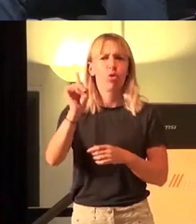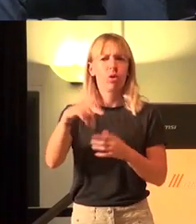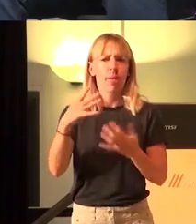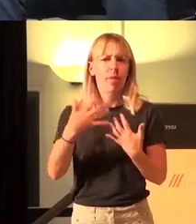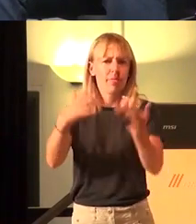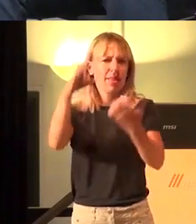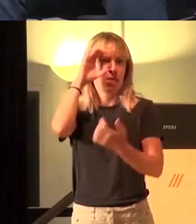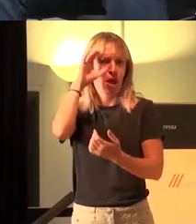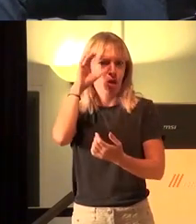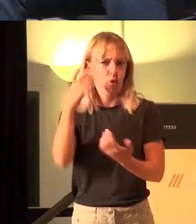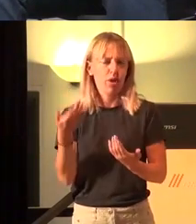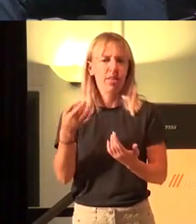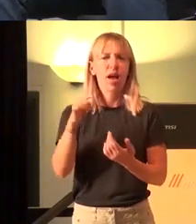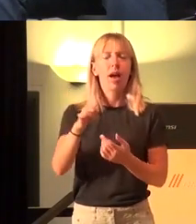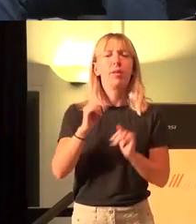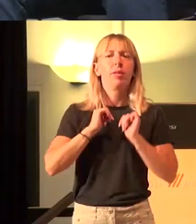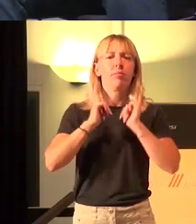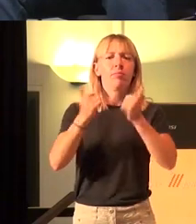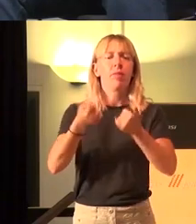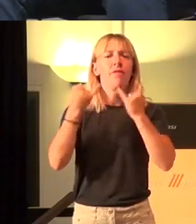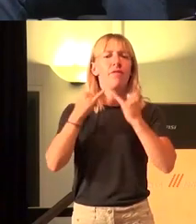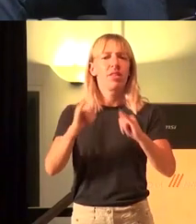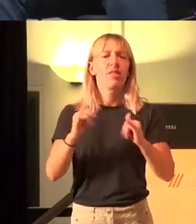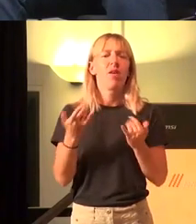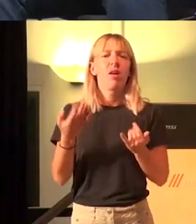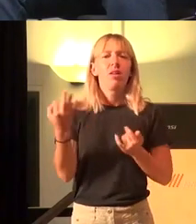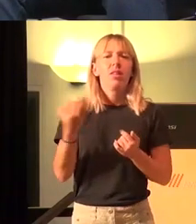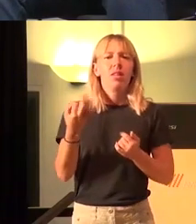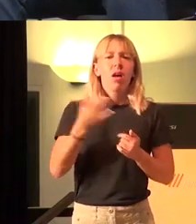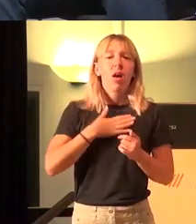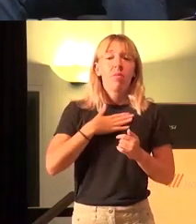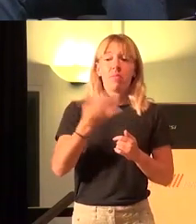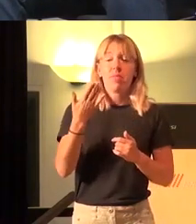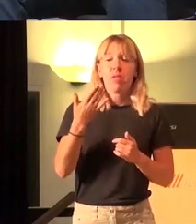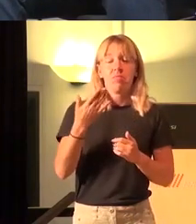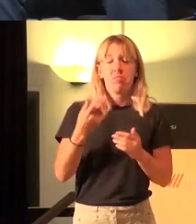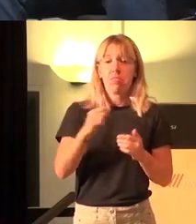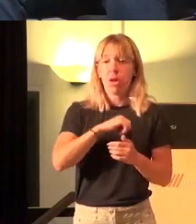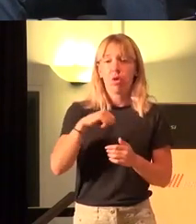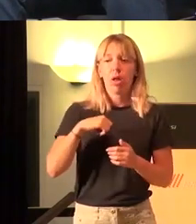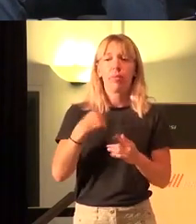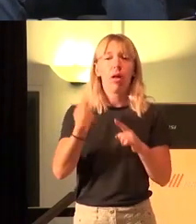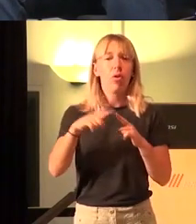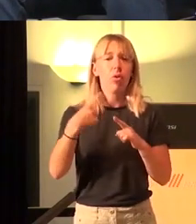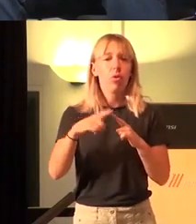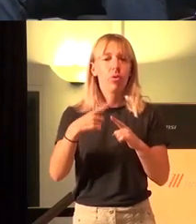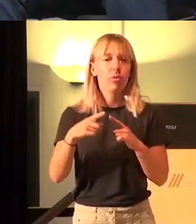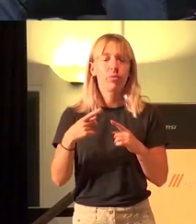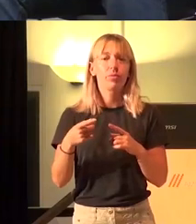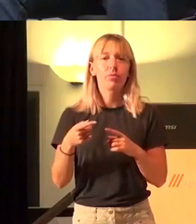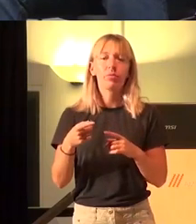espectadores, de públicos. Ahí fue cuando arrancamos un festival que a mí, a nivel personal, empezó a mezclar las cosas, me